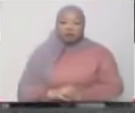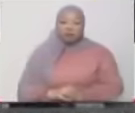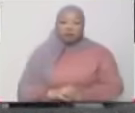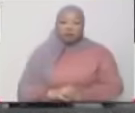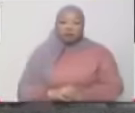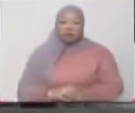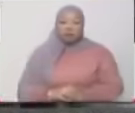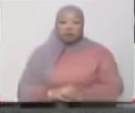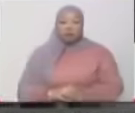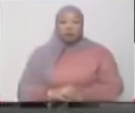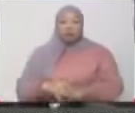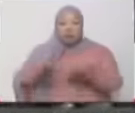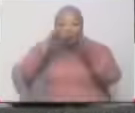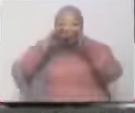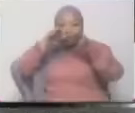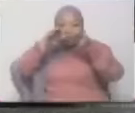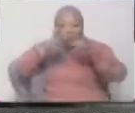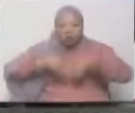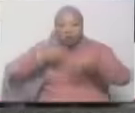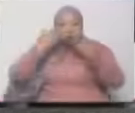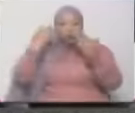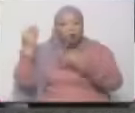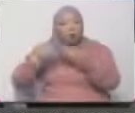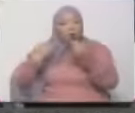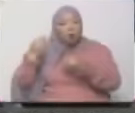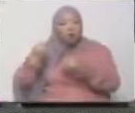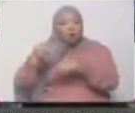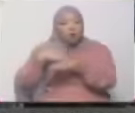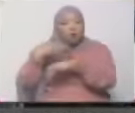Jorge Rodríguez, tú que eres experto en organización.